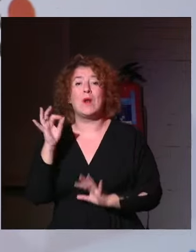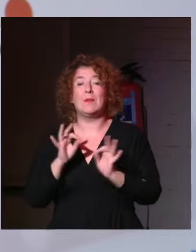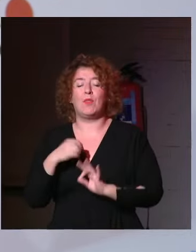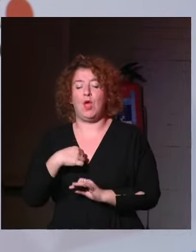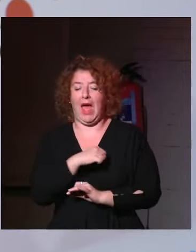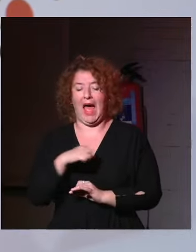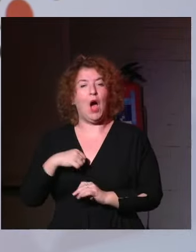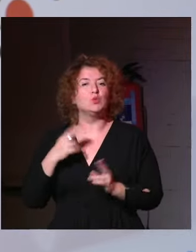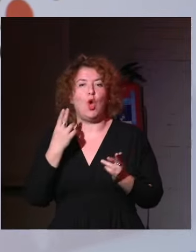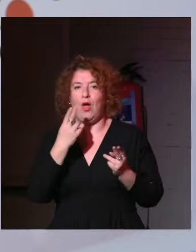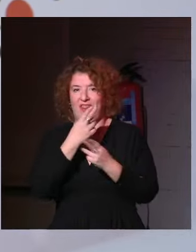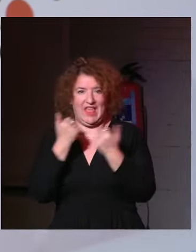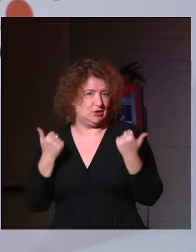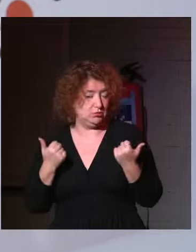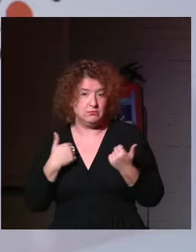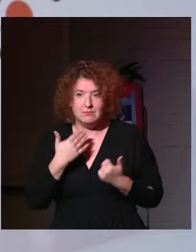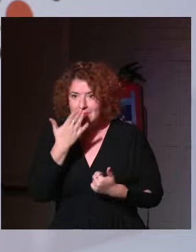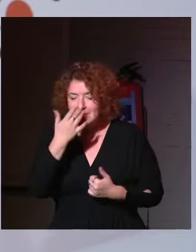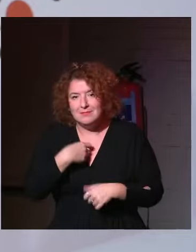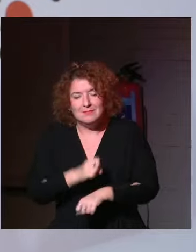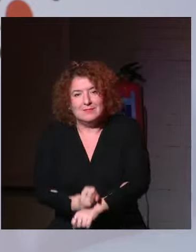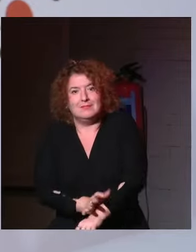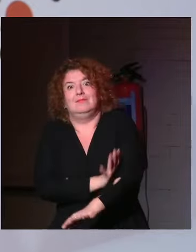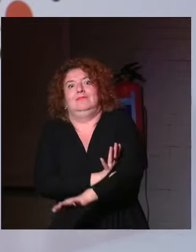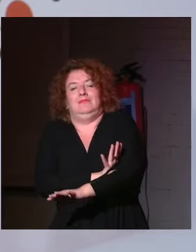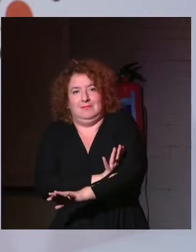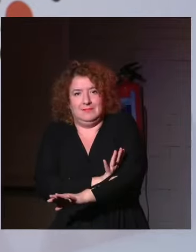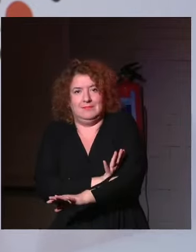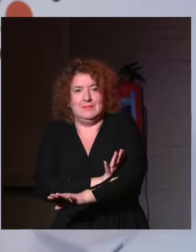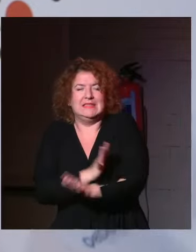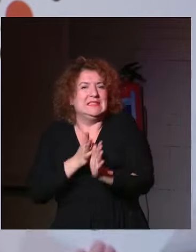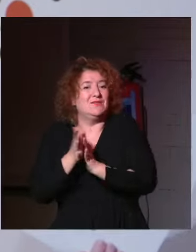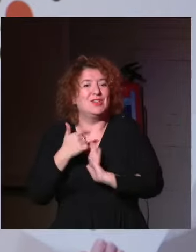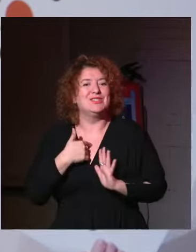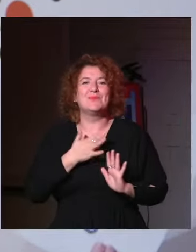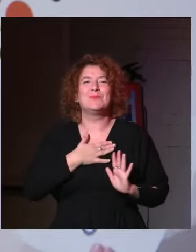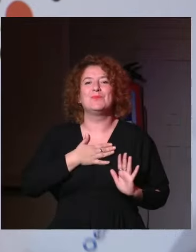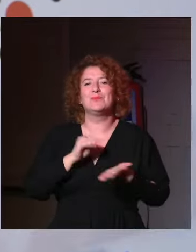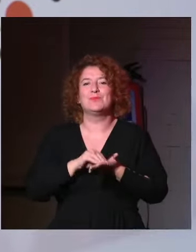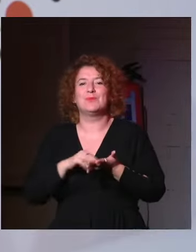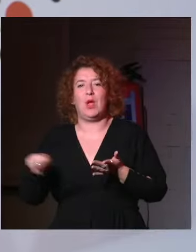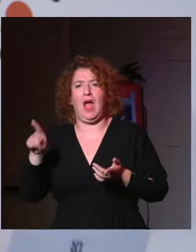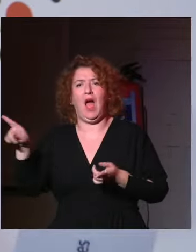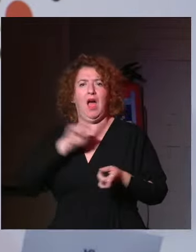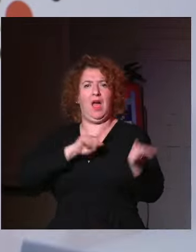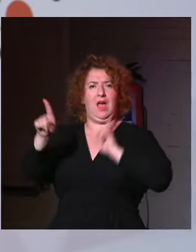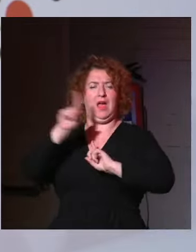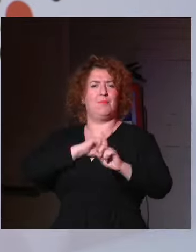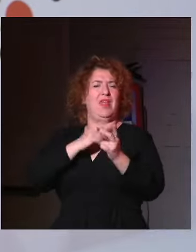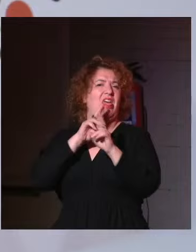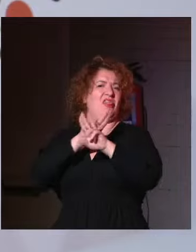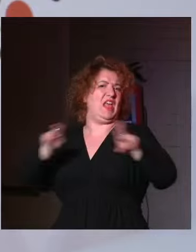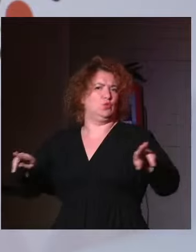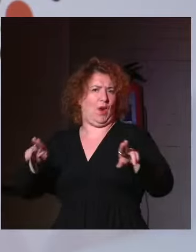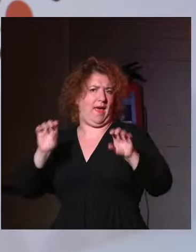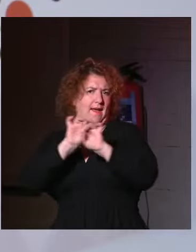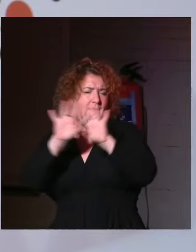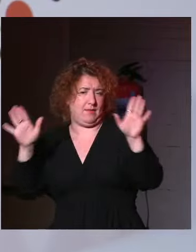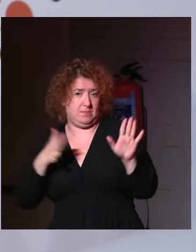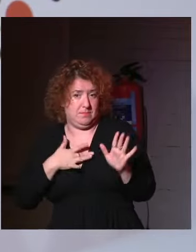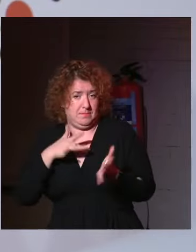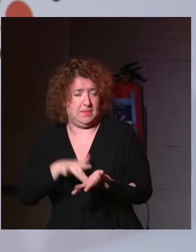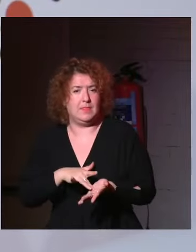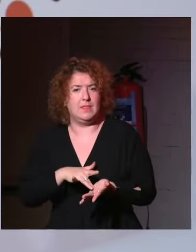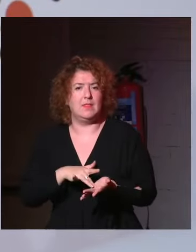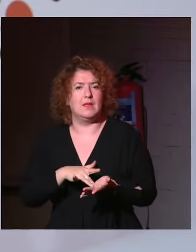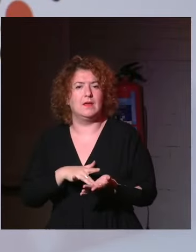este me parece un dato impresionante porque ya no solo te tienen que censurar que muchas hemos sufrido censura explícita en mi caso ha llamado